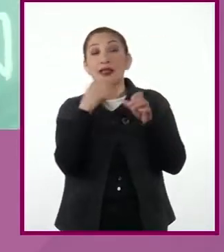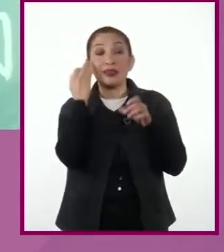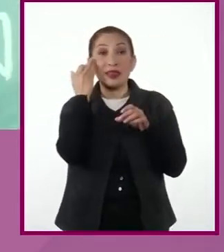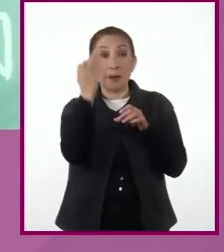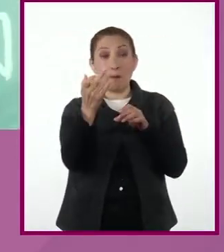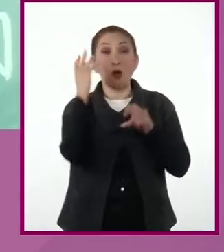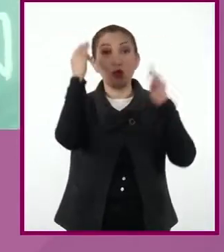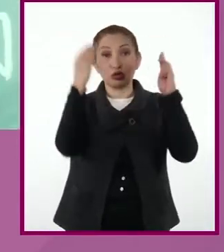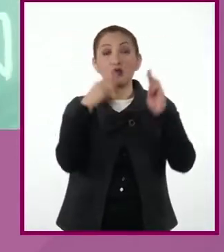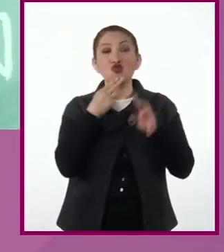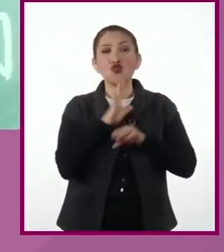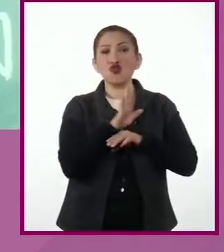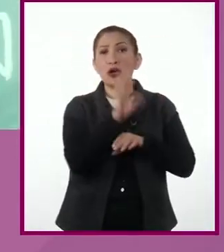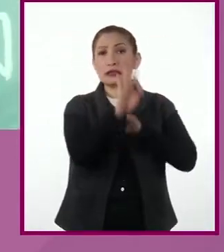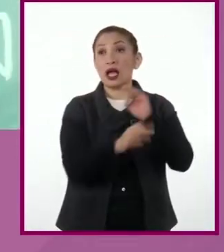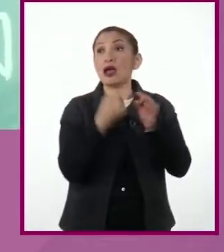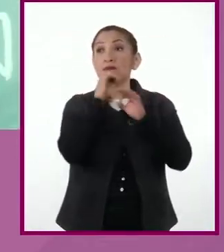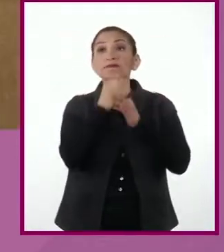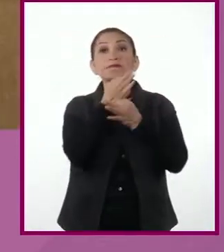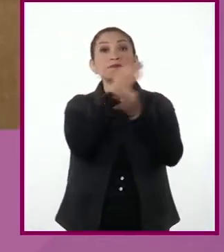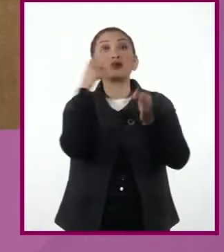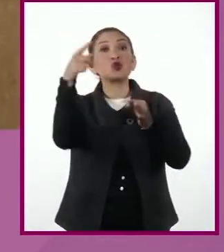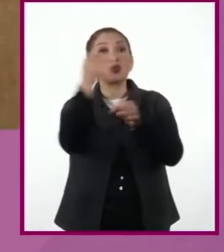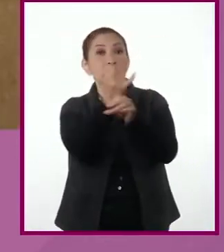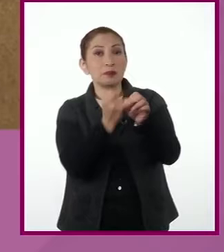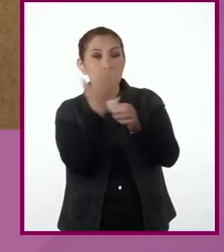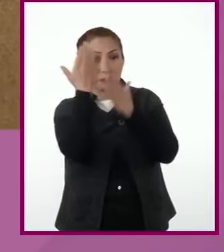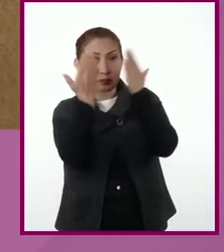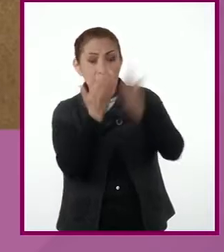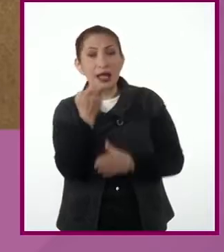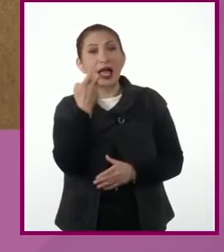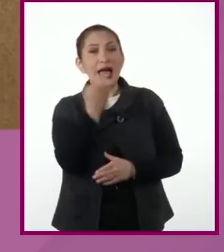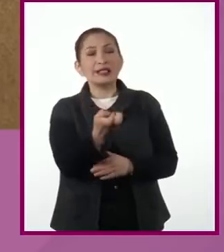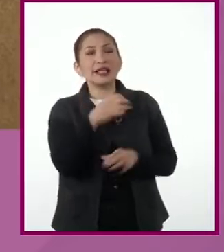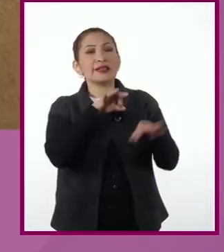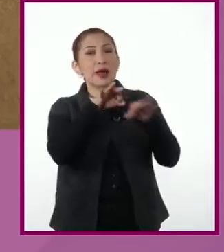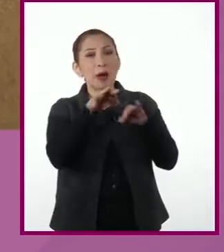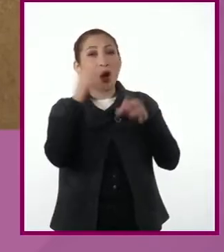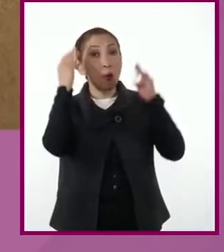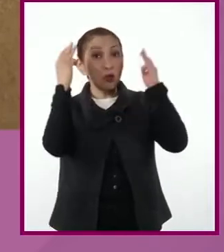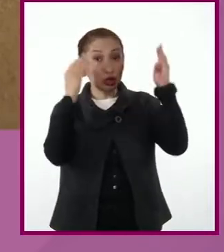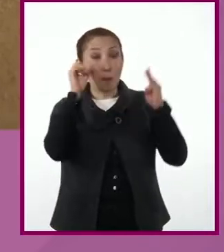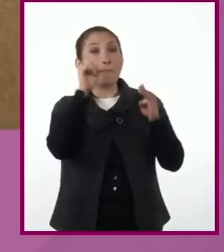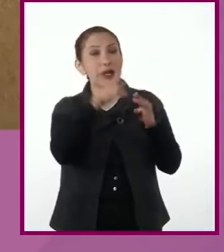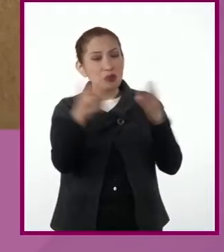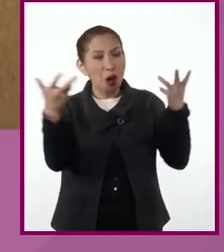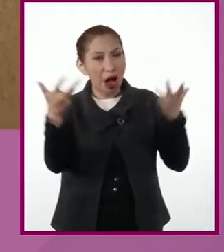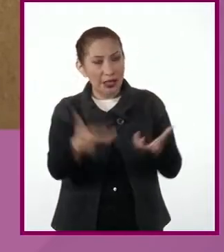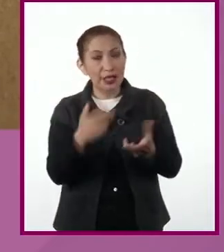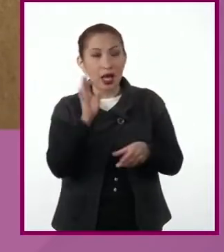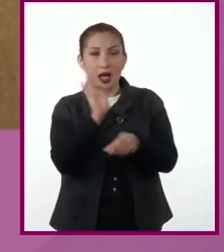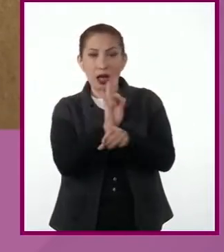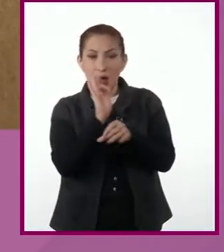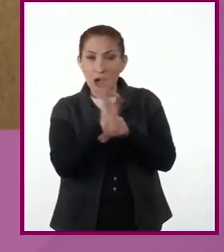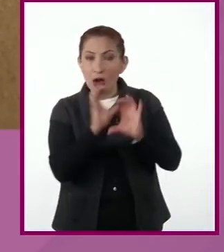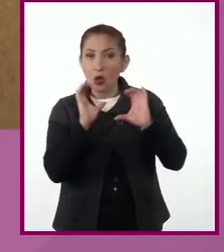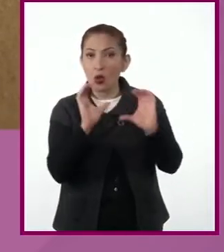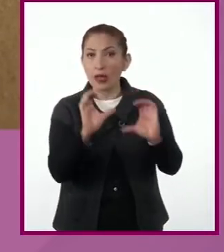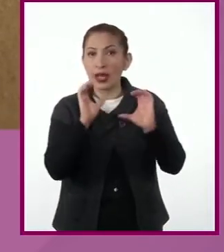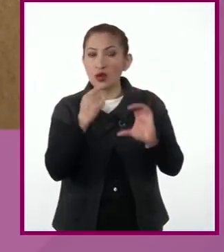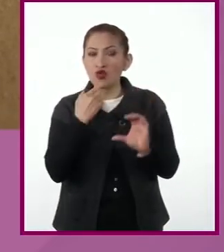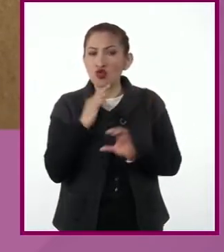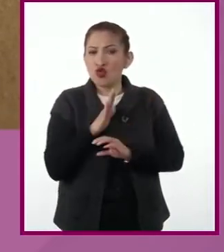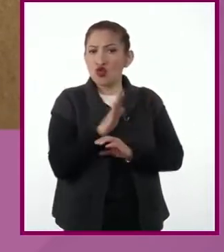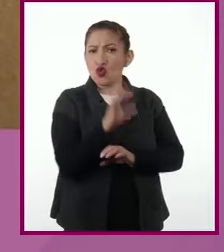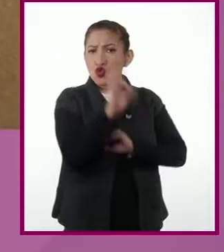se encargaba de preservar y promover su estudio. Estas funciones continúan hoy. Los museos resguardan, protegen y